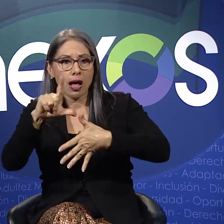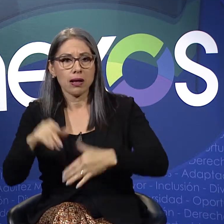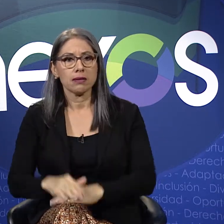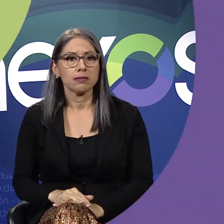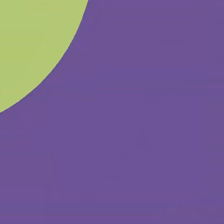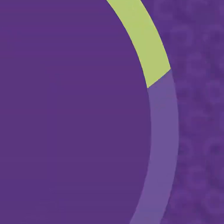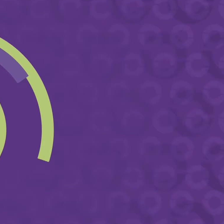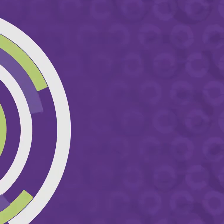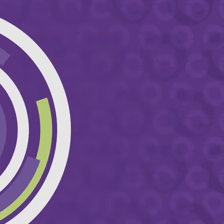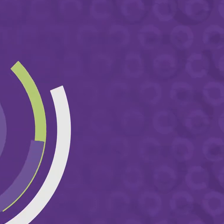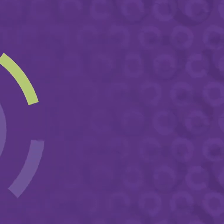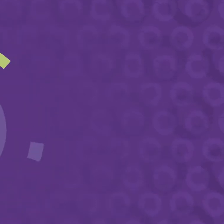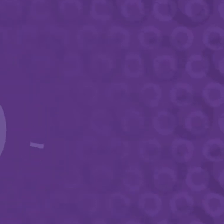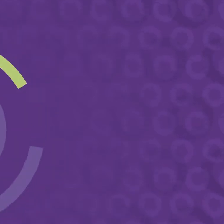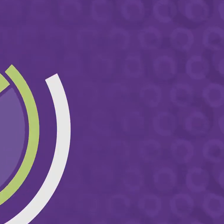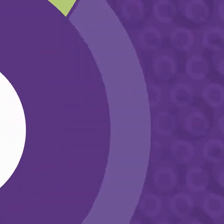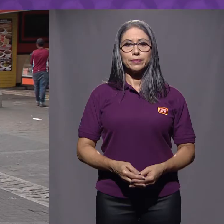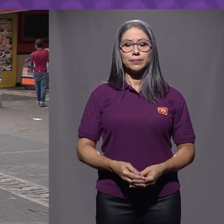Latina.